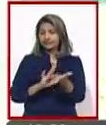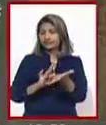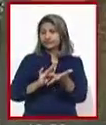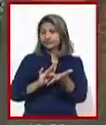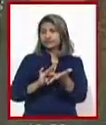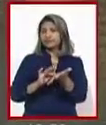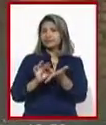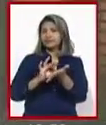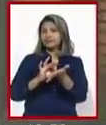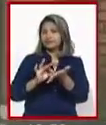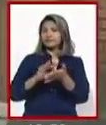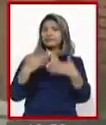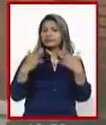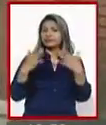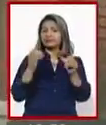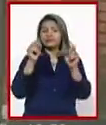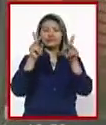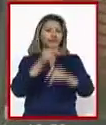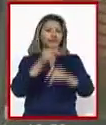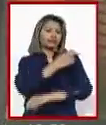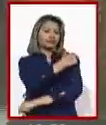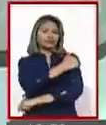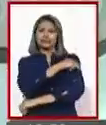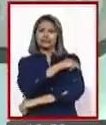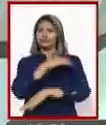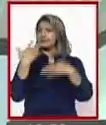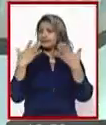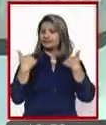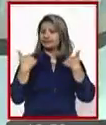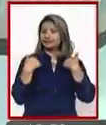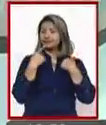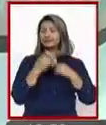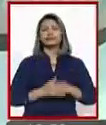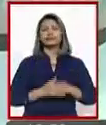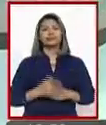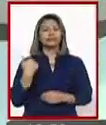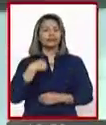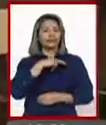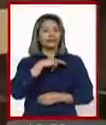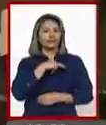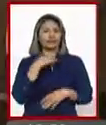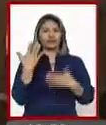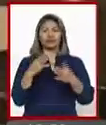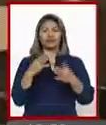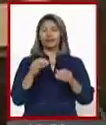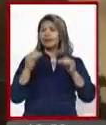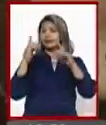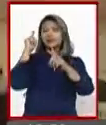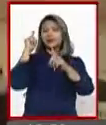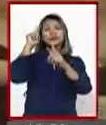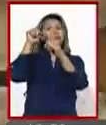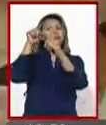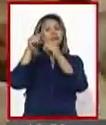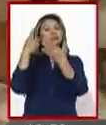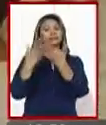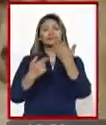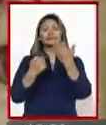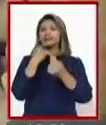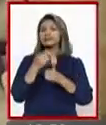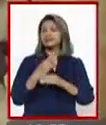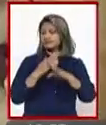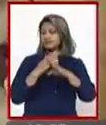los medicamentos y está el personal del hospital, también está igual con nosotros. El fin de la campaña es, como se